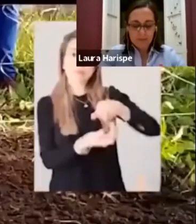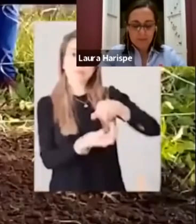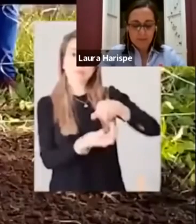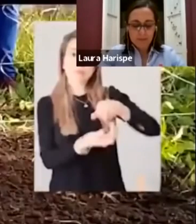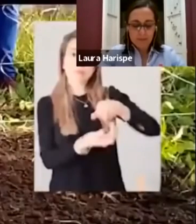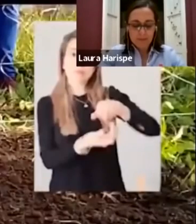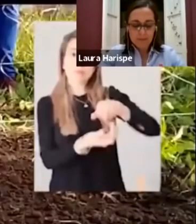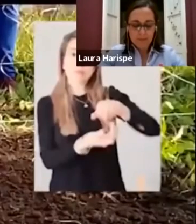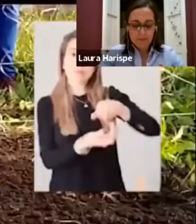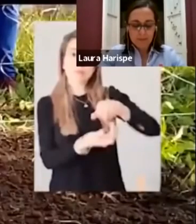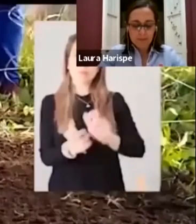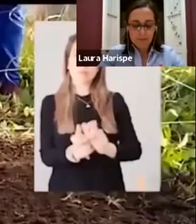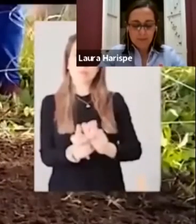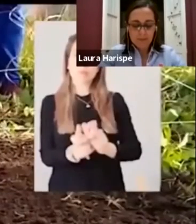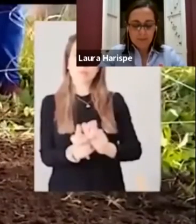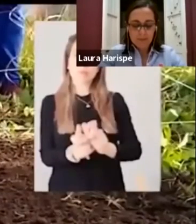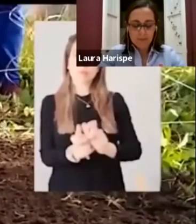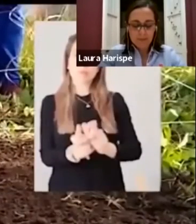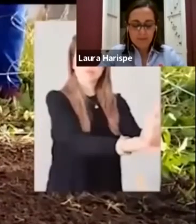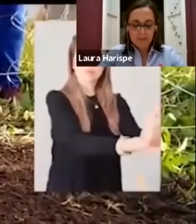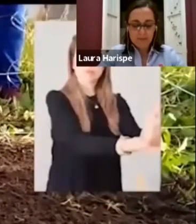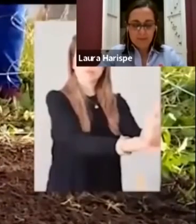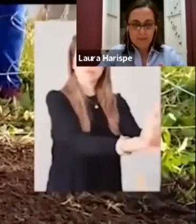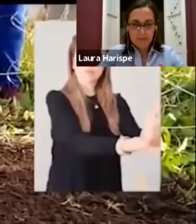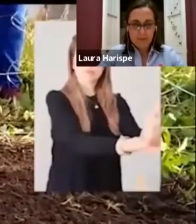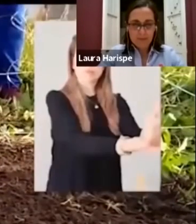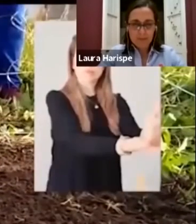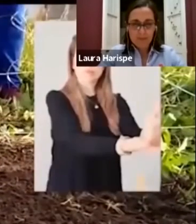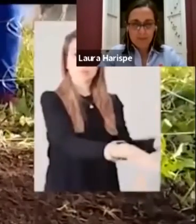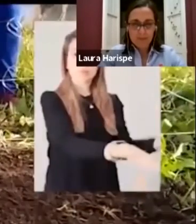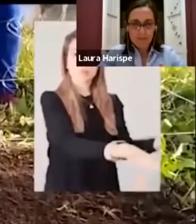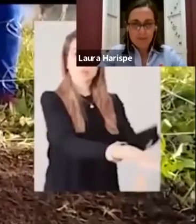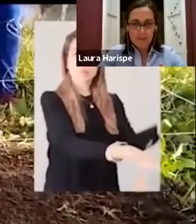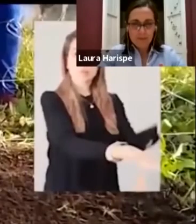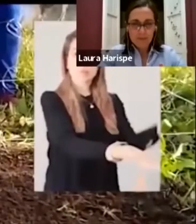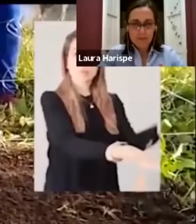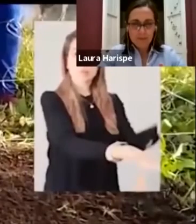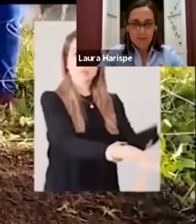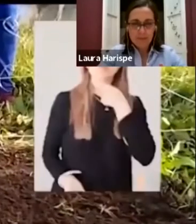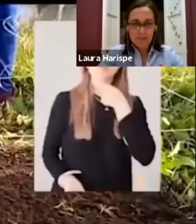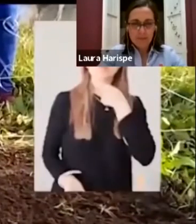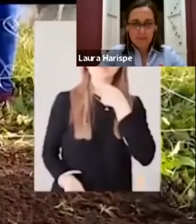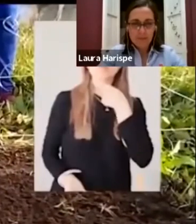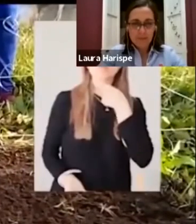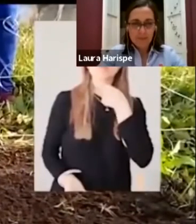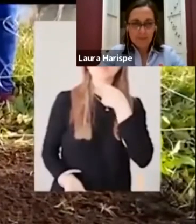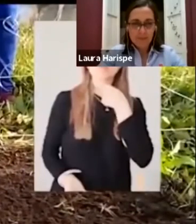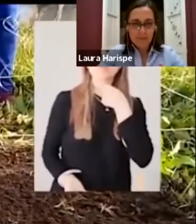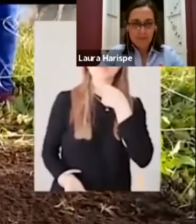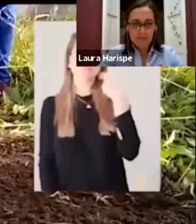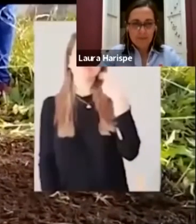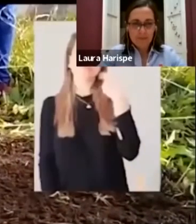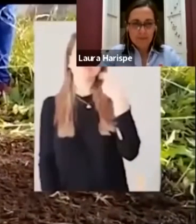la pala, iremos trasladando la tierra hasta llegar a la altura deseada, unos 25